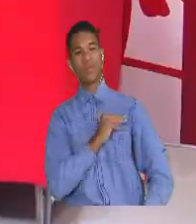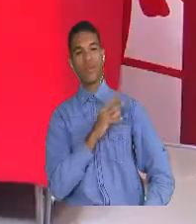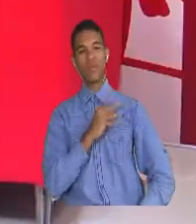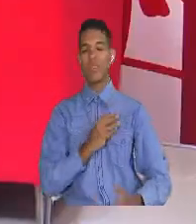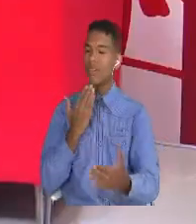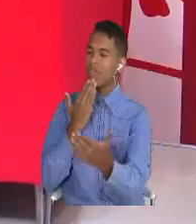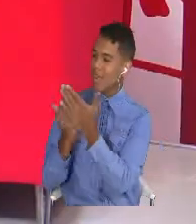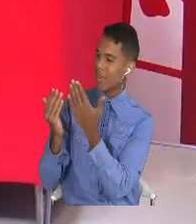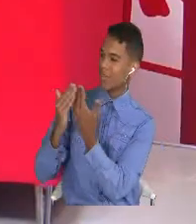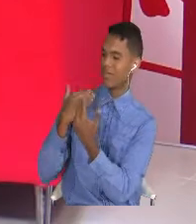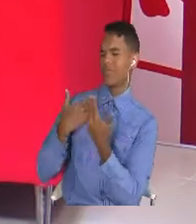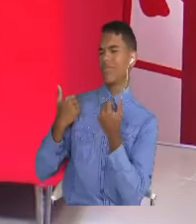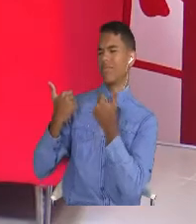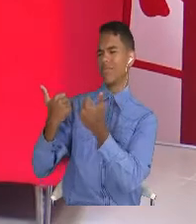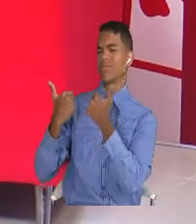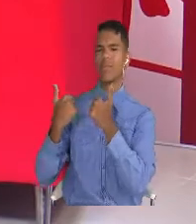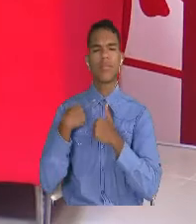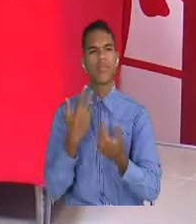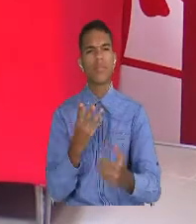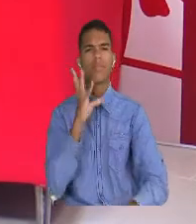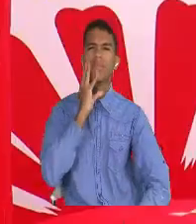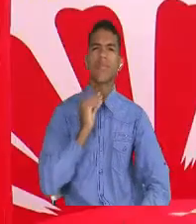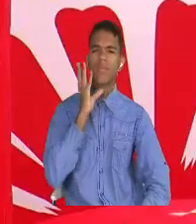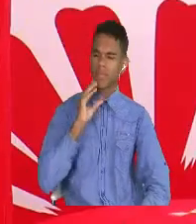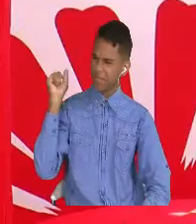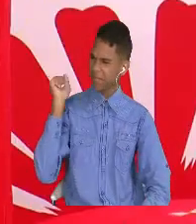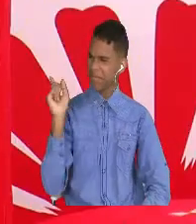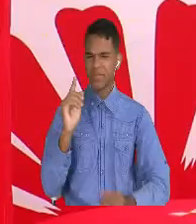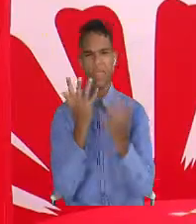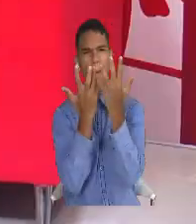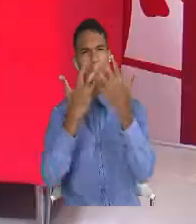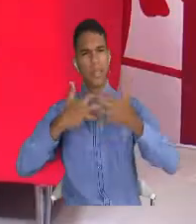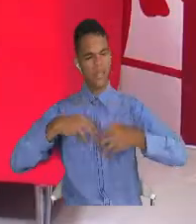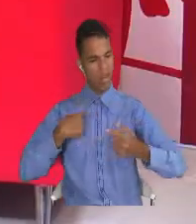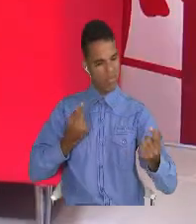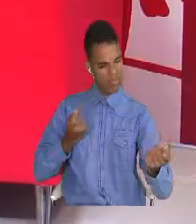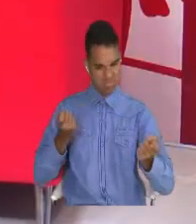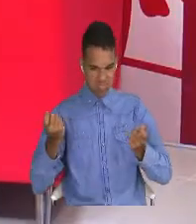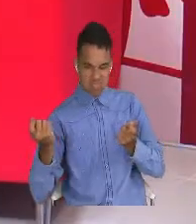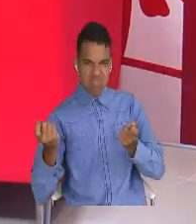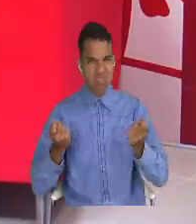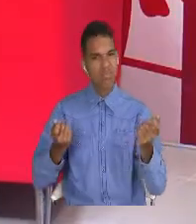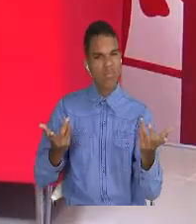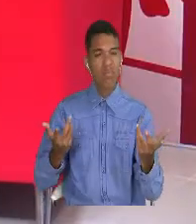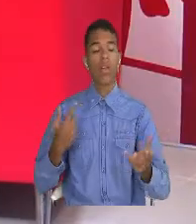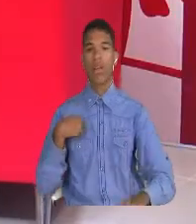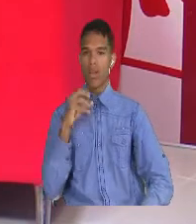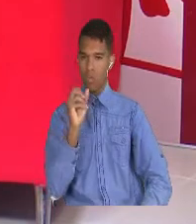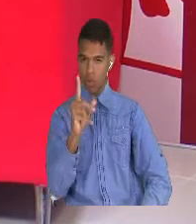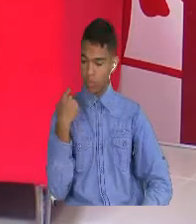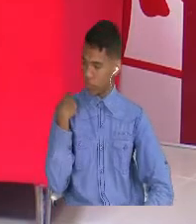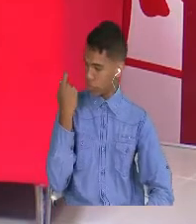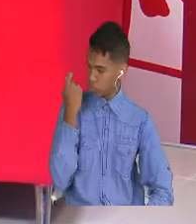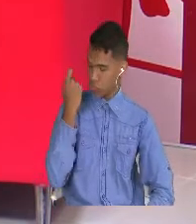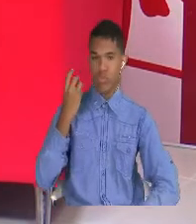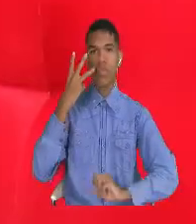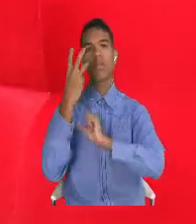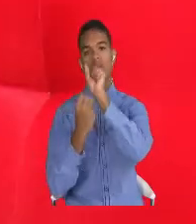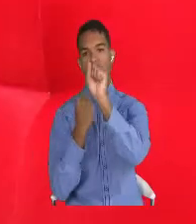Bueno, Cintia, háblenos un poco sobre su experiencia como empresaria. Bueno, hace 3 años tomé la